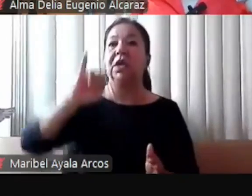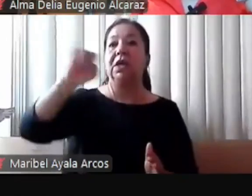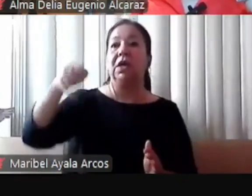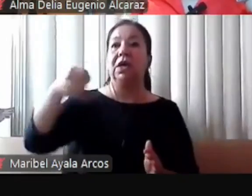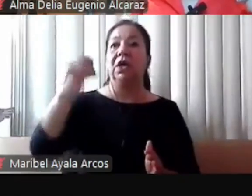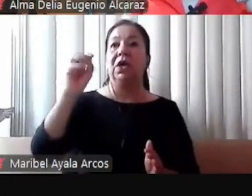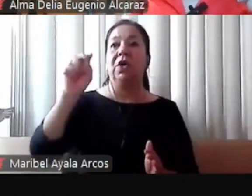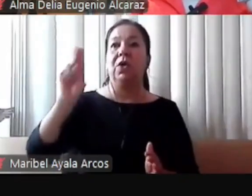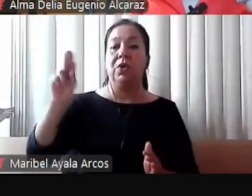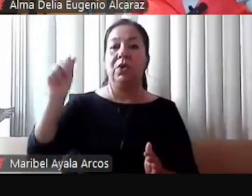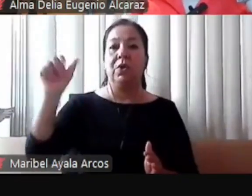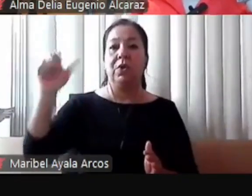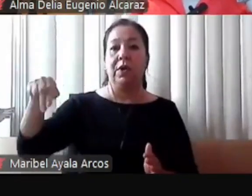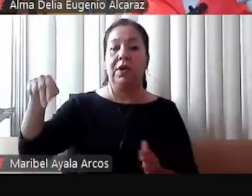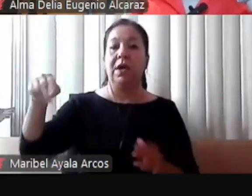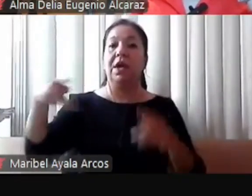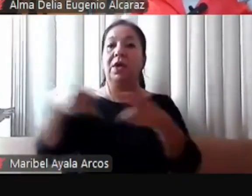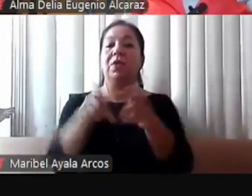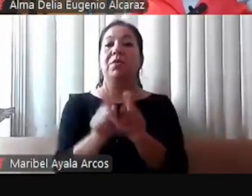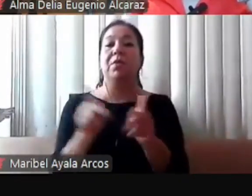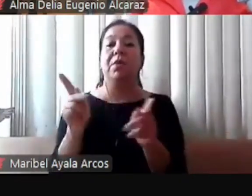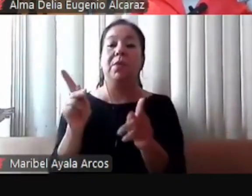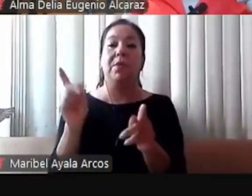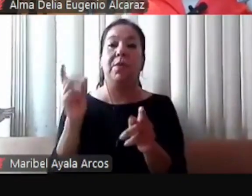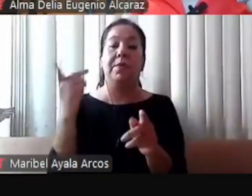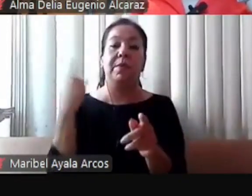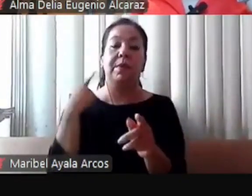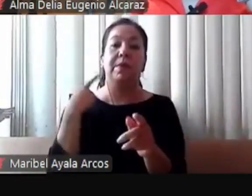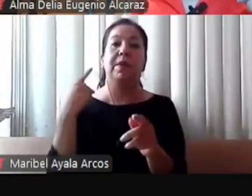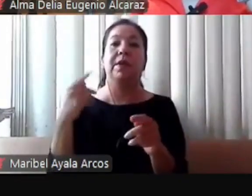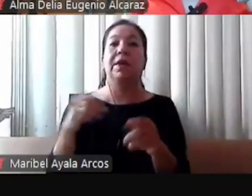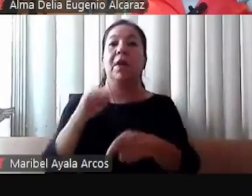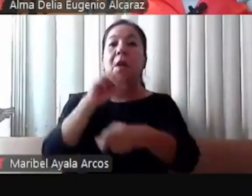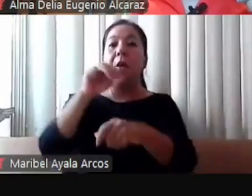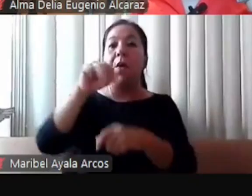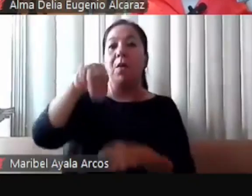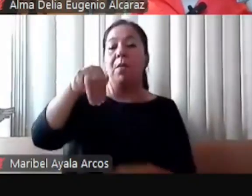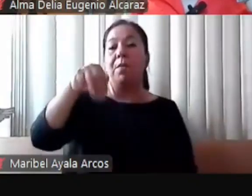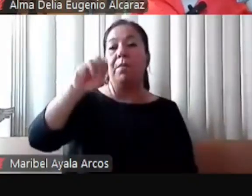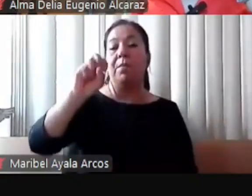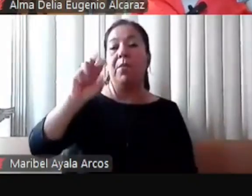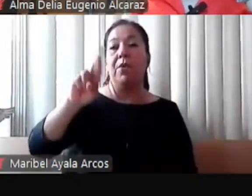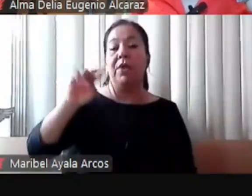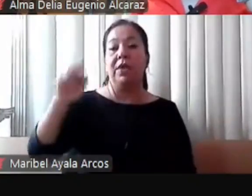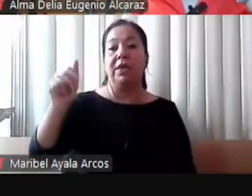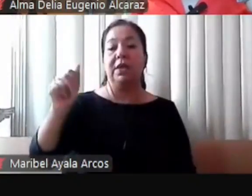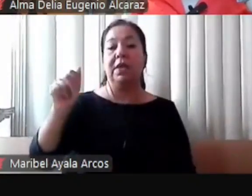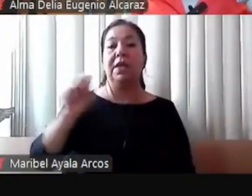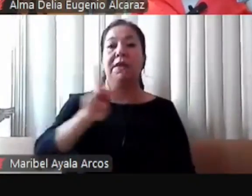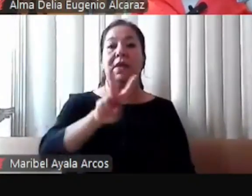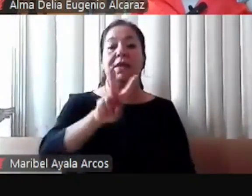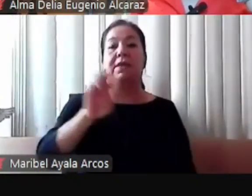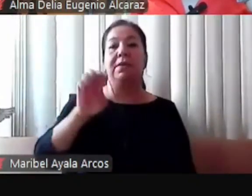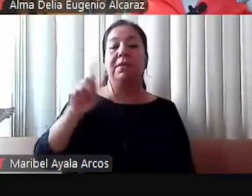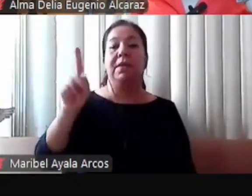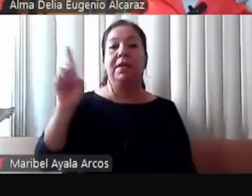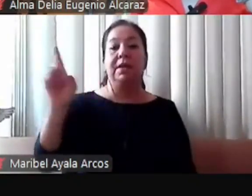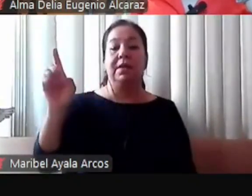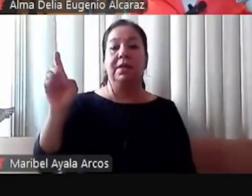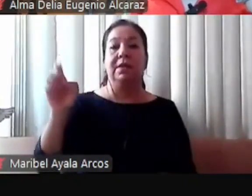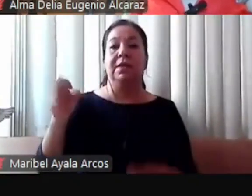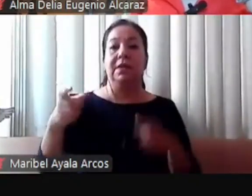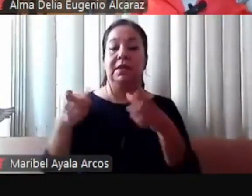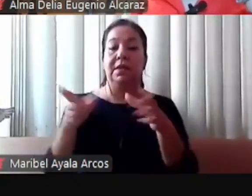por la coalición parcial de los partidos Morena, del Trabajo y Verde Ecologista de México a la presidencia del Ayuntamiento de Taxco de Alarcón por la